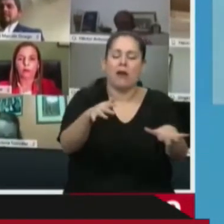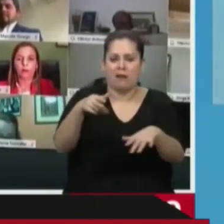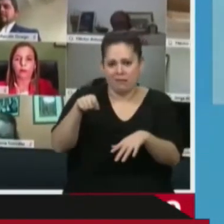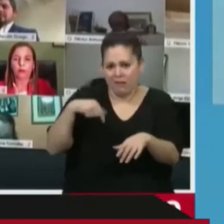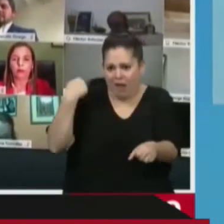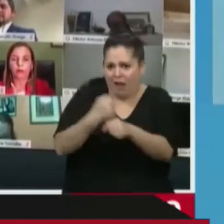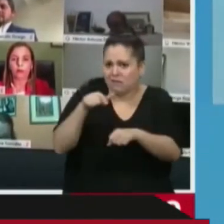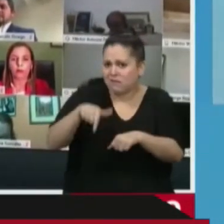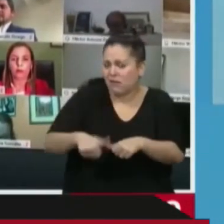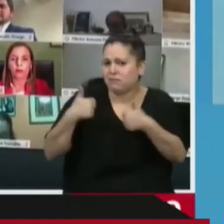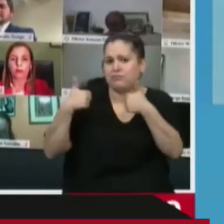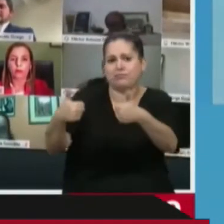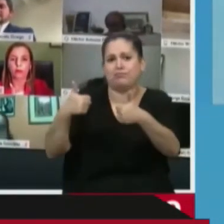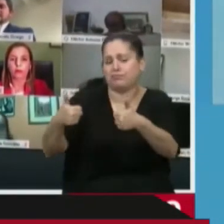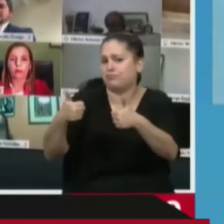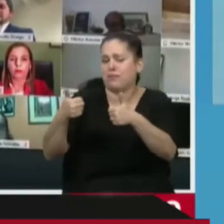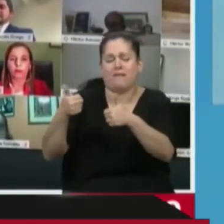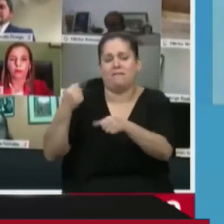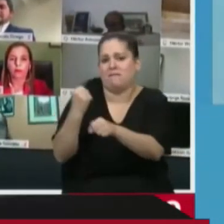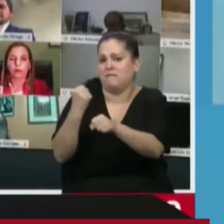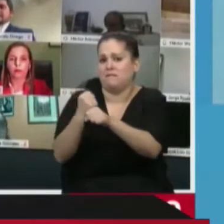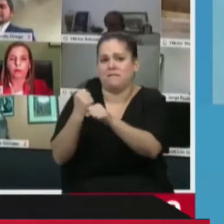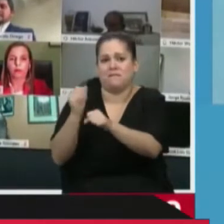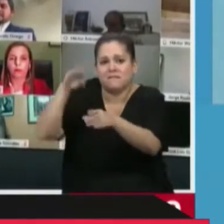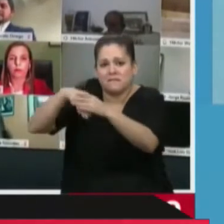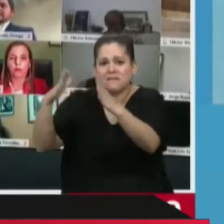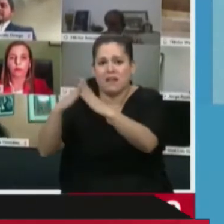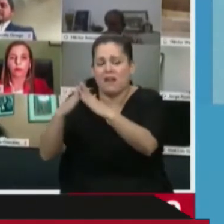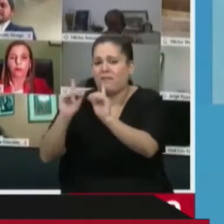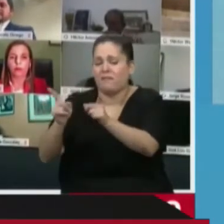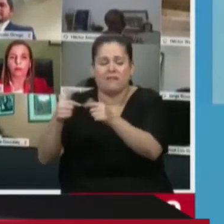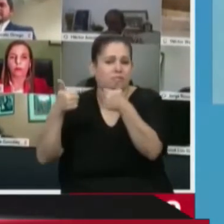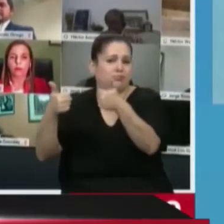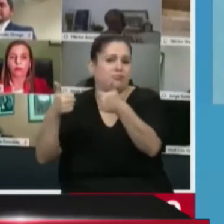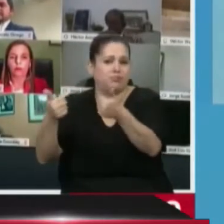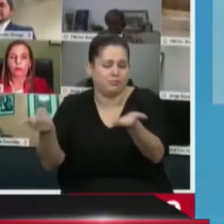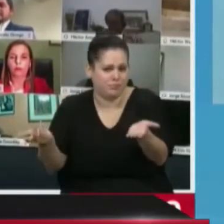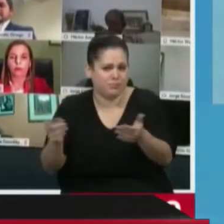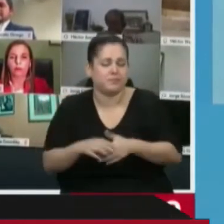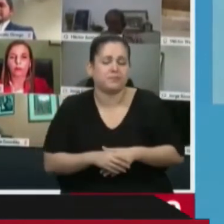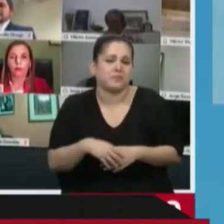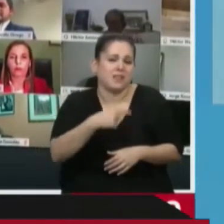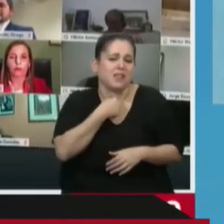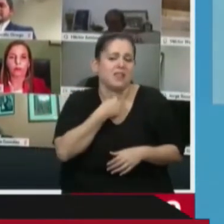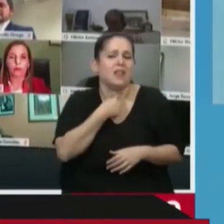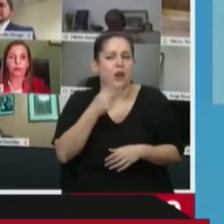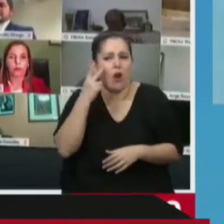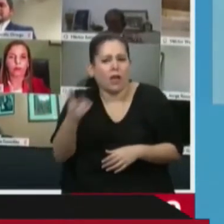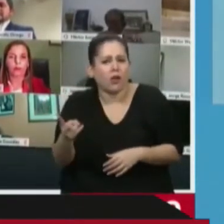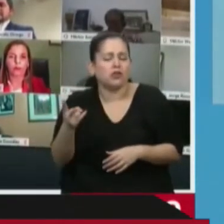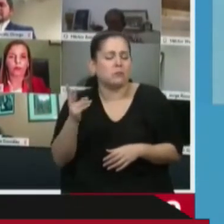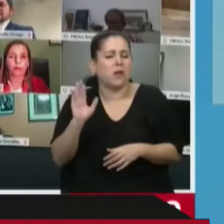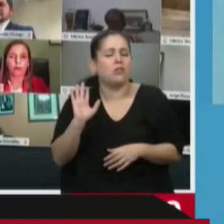están haciendo. Pero lo que yo planteo es que esto no debe quedar en discursos y en palabras, digamos. El reconocimiento debe ser un